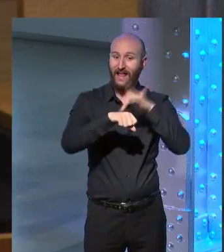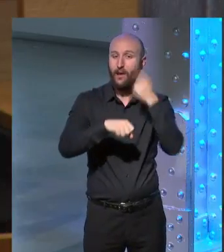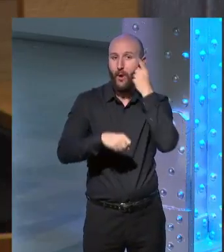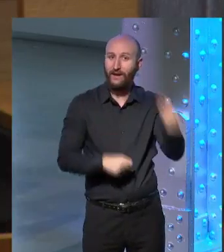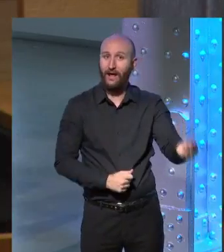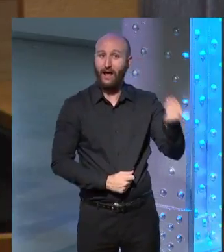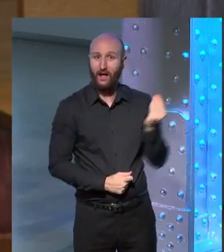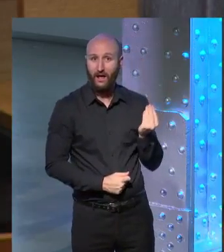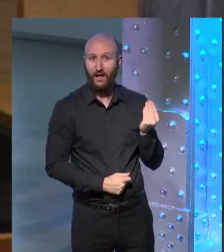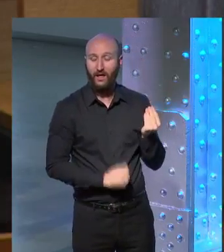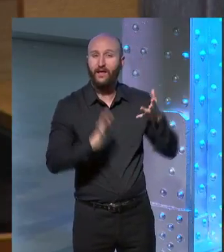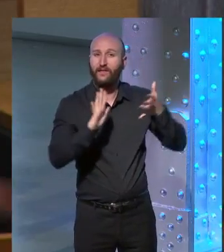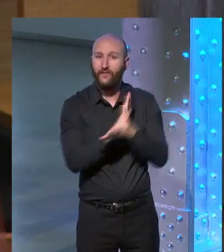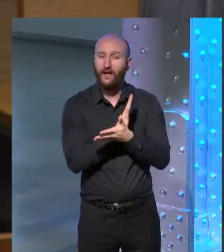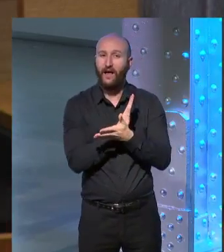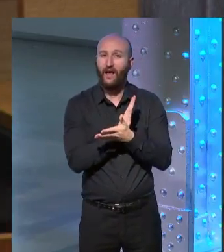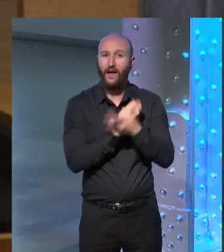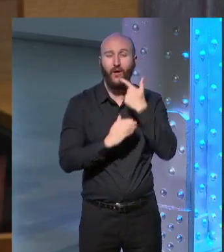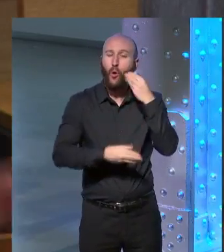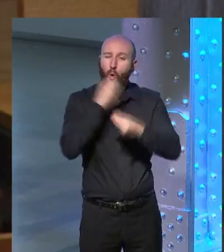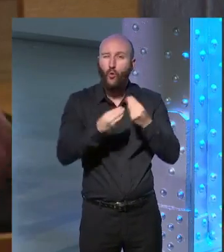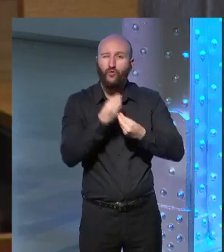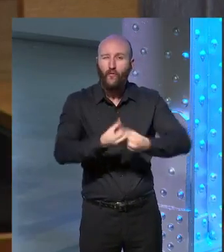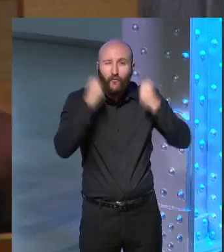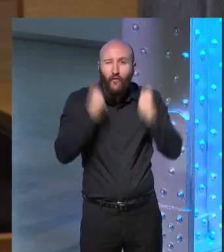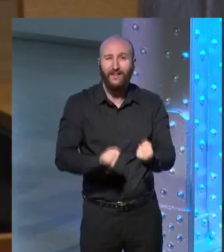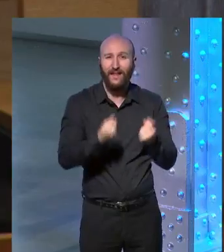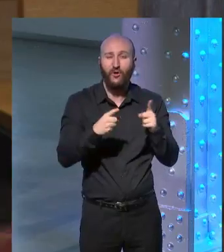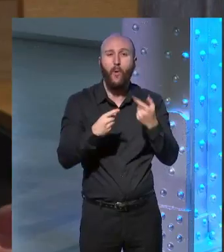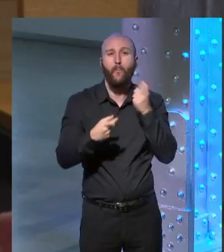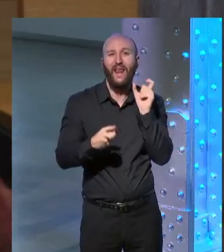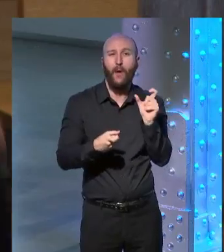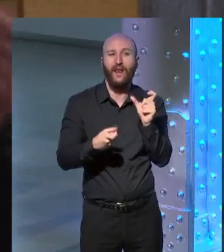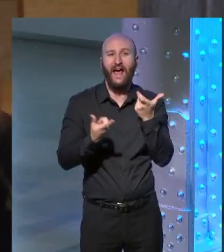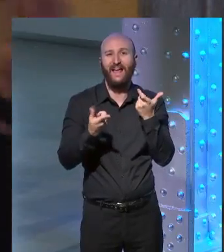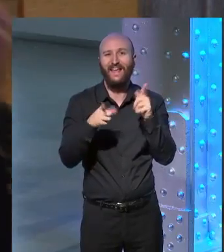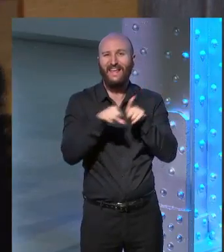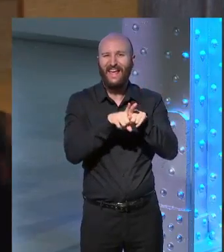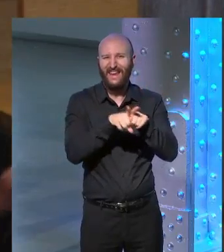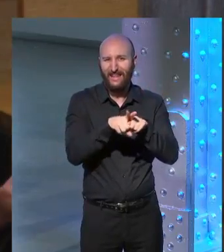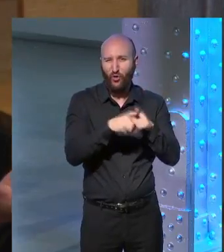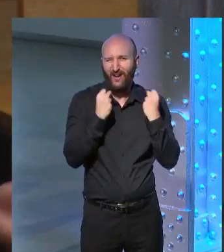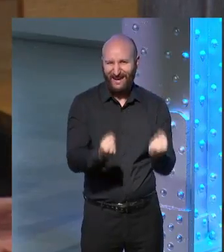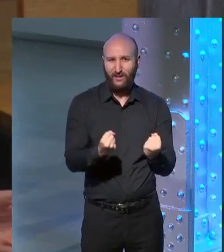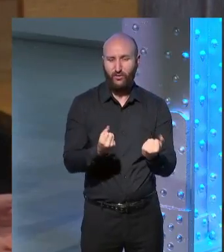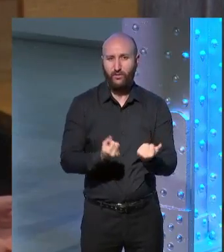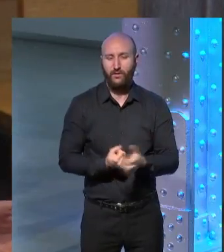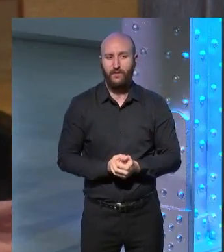no significa que haga un uso crítico del mismo. Y acentúa la palabra crítica. O crítico, uso